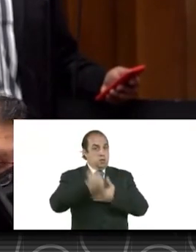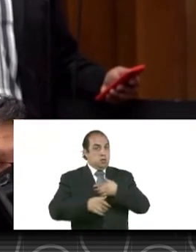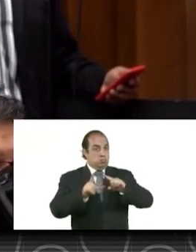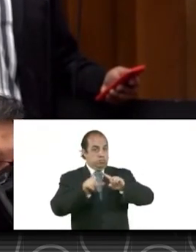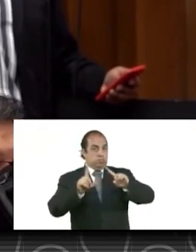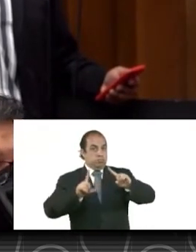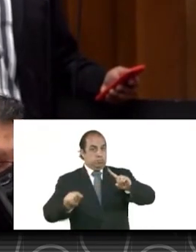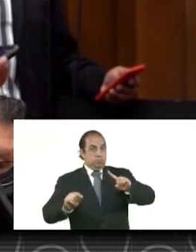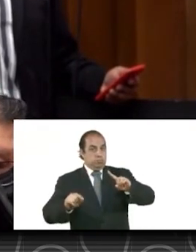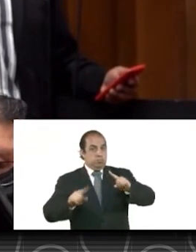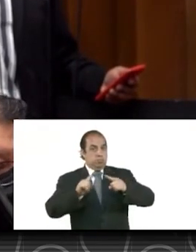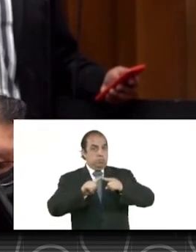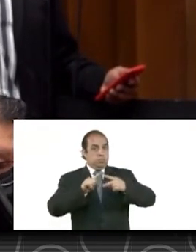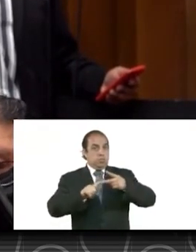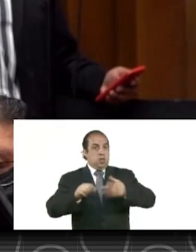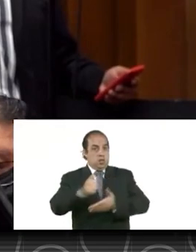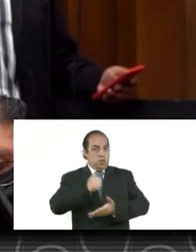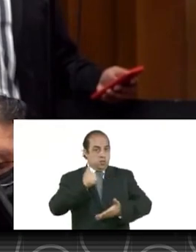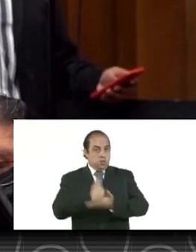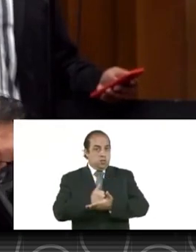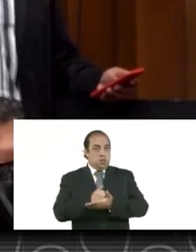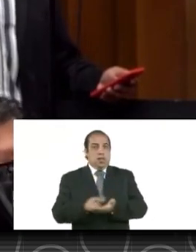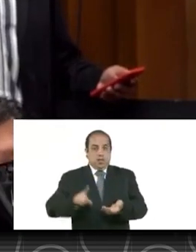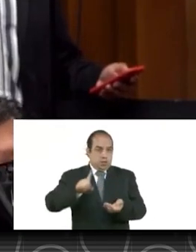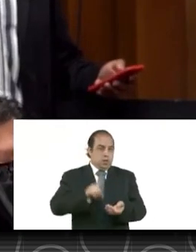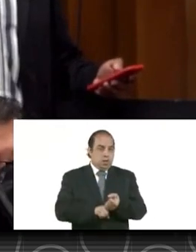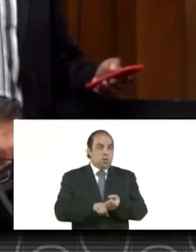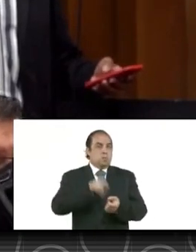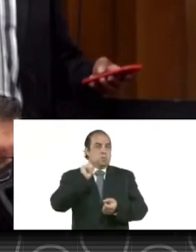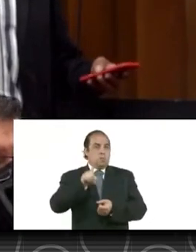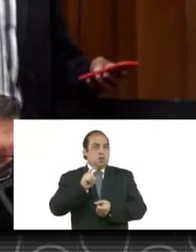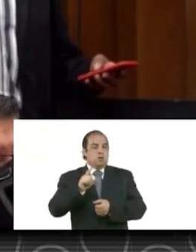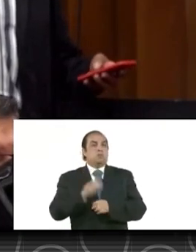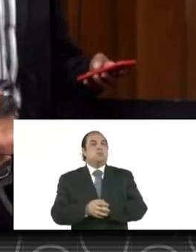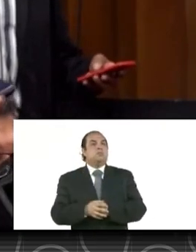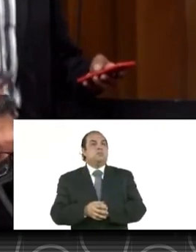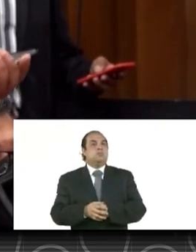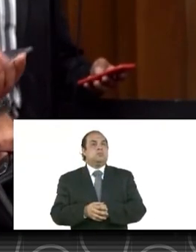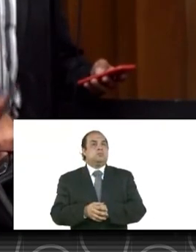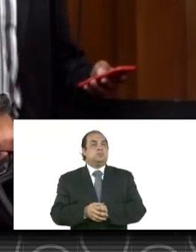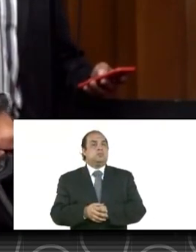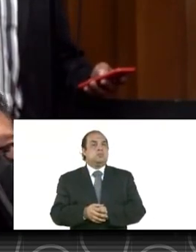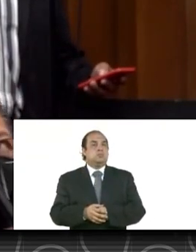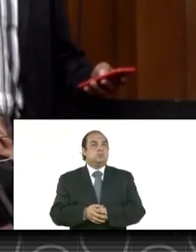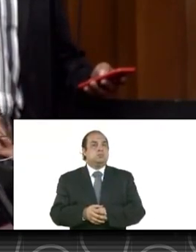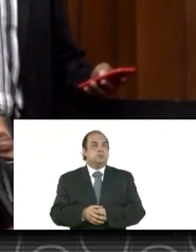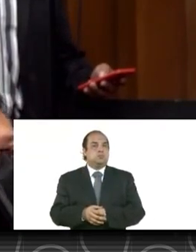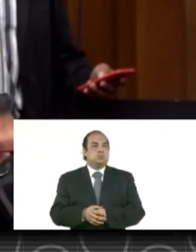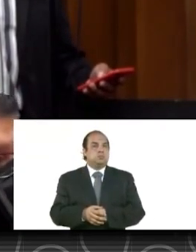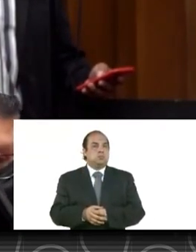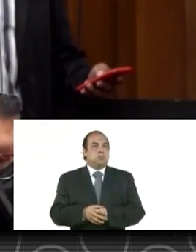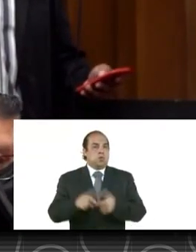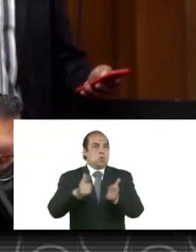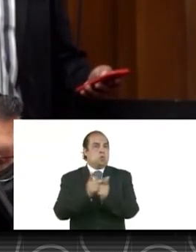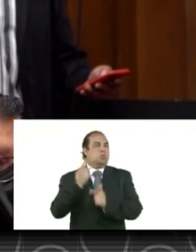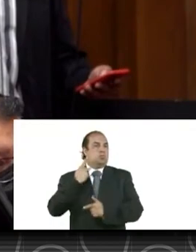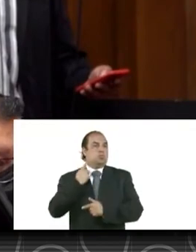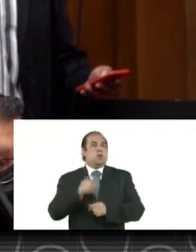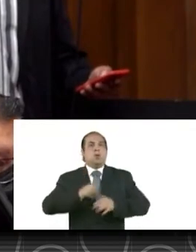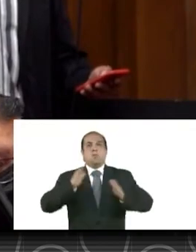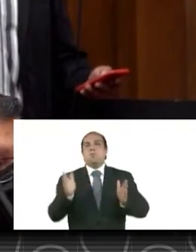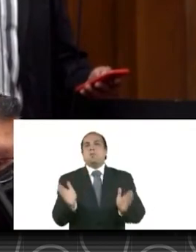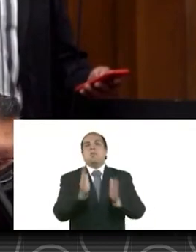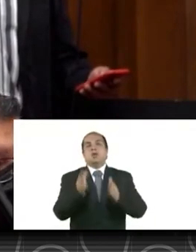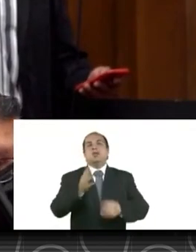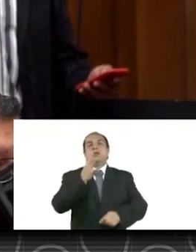obviamente el de ciudad, siendo parte del mismo movimiento, que está impulsando la Cuarta Transformación, doctora. Y